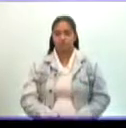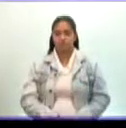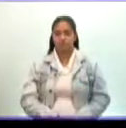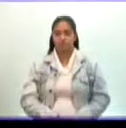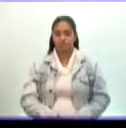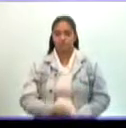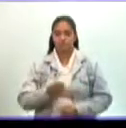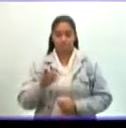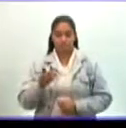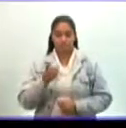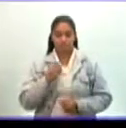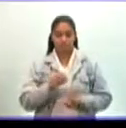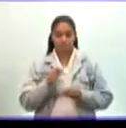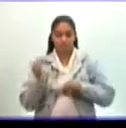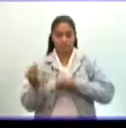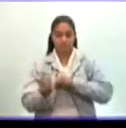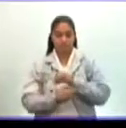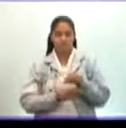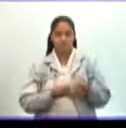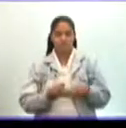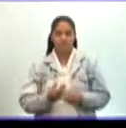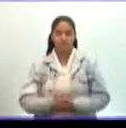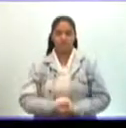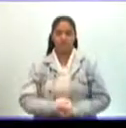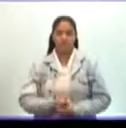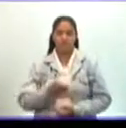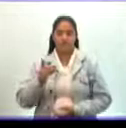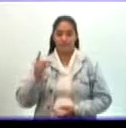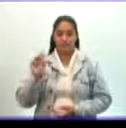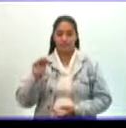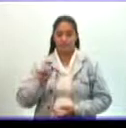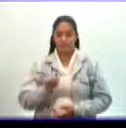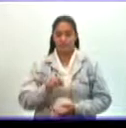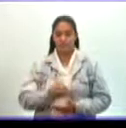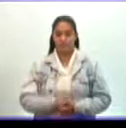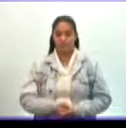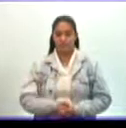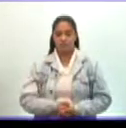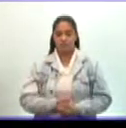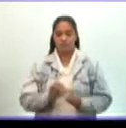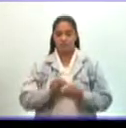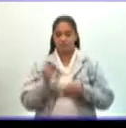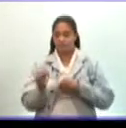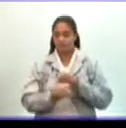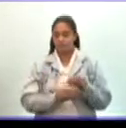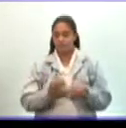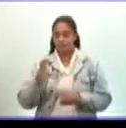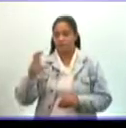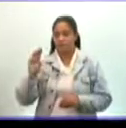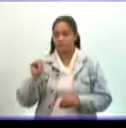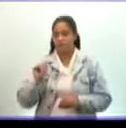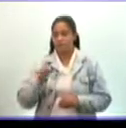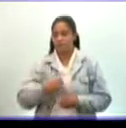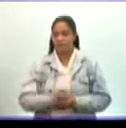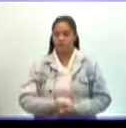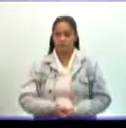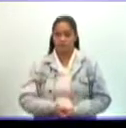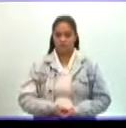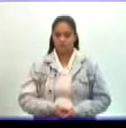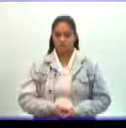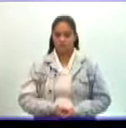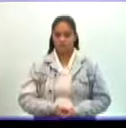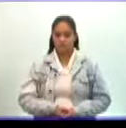rápidamente convertir el segmento OD que está en decímetros